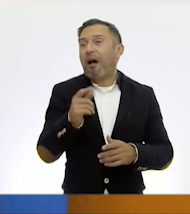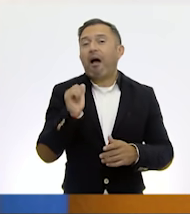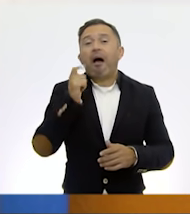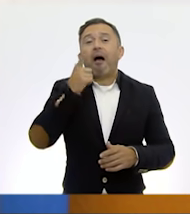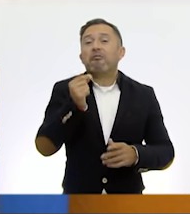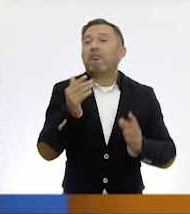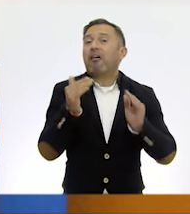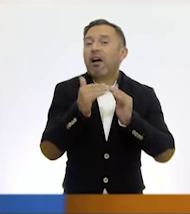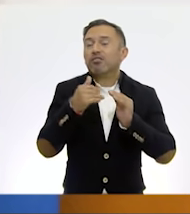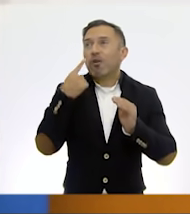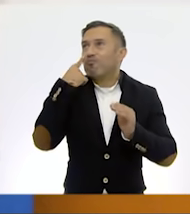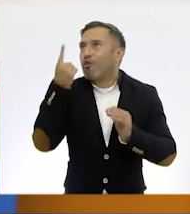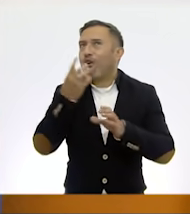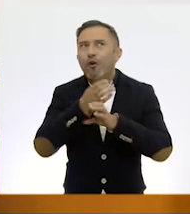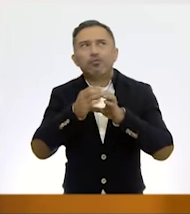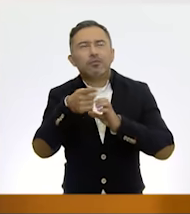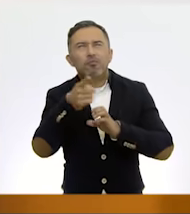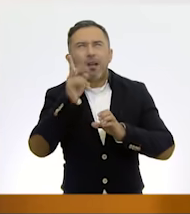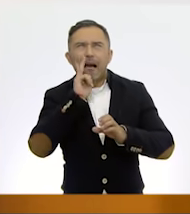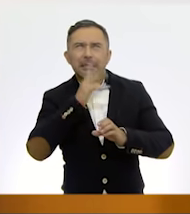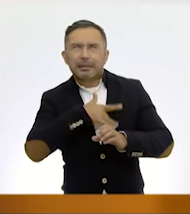cualquiera que encuentren. ¿Qué?